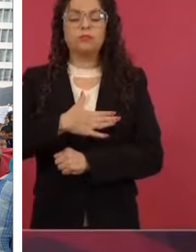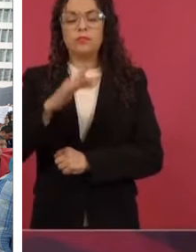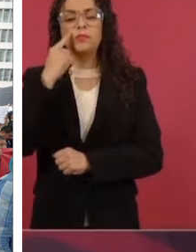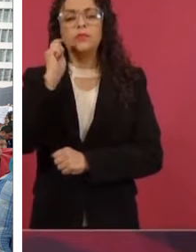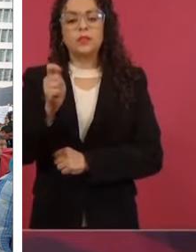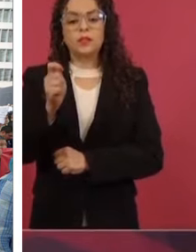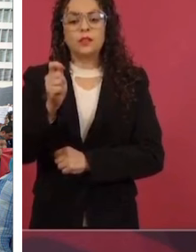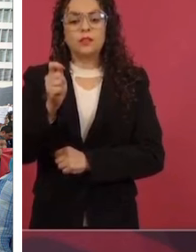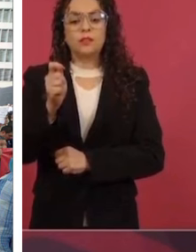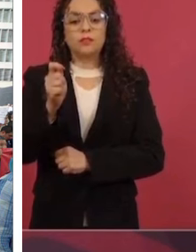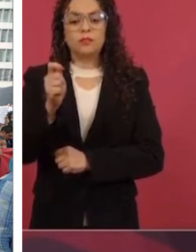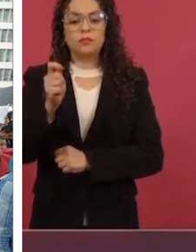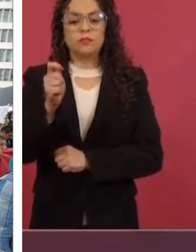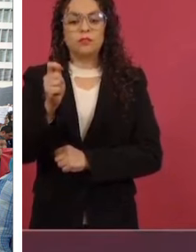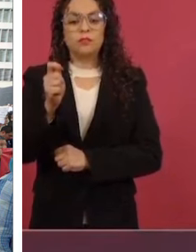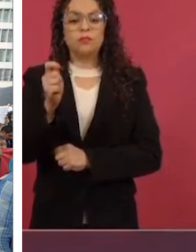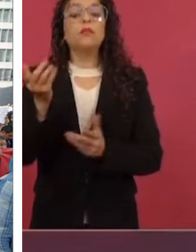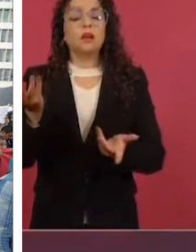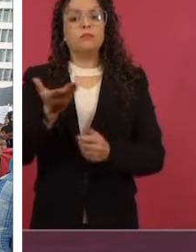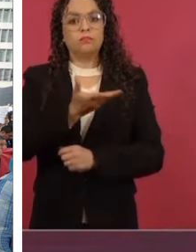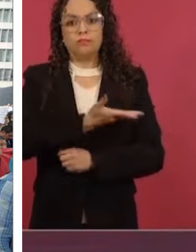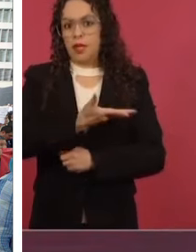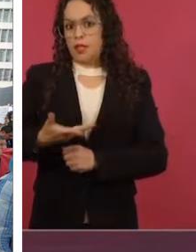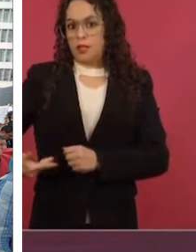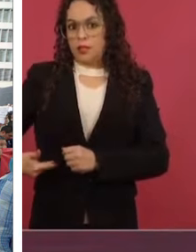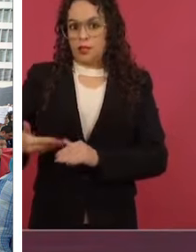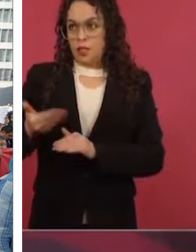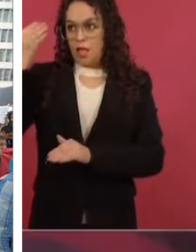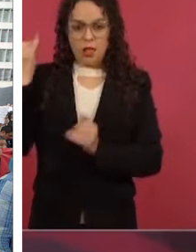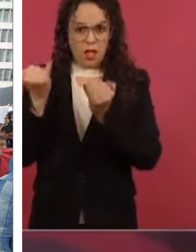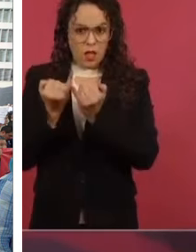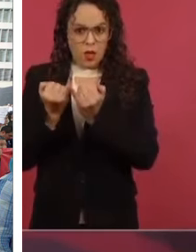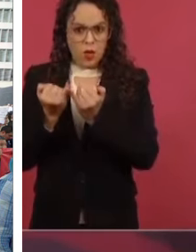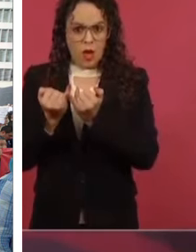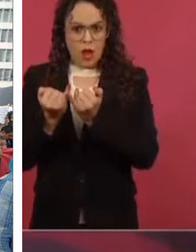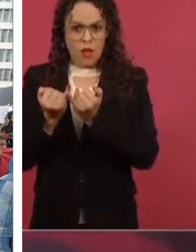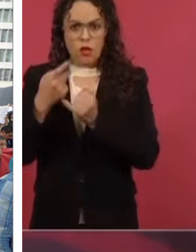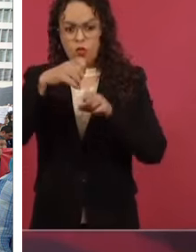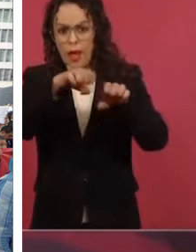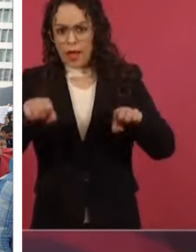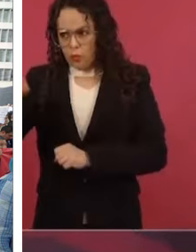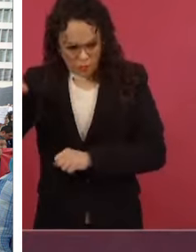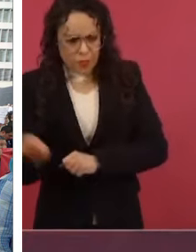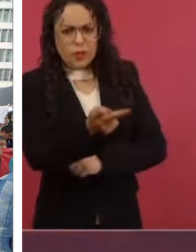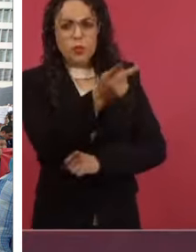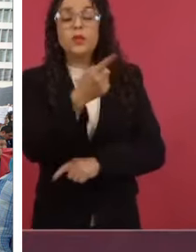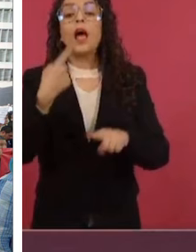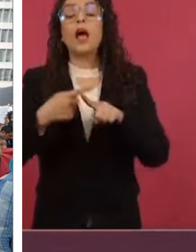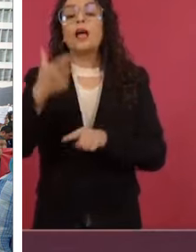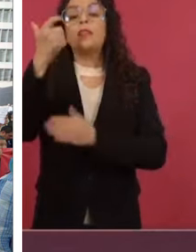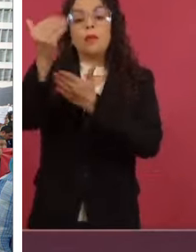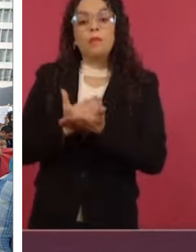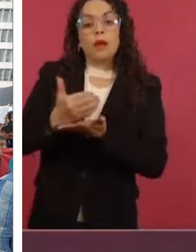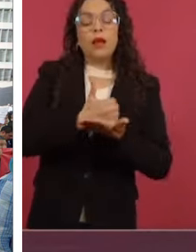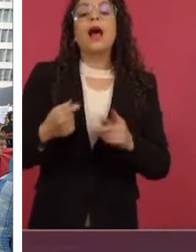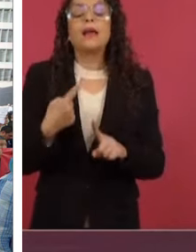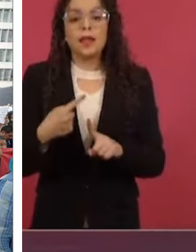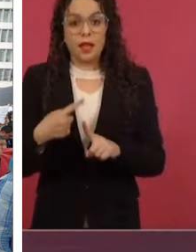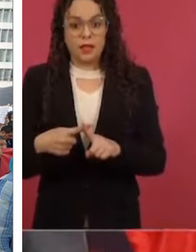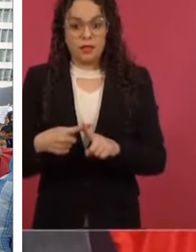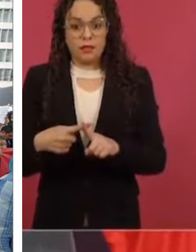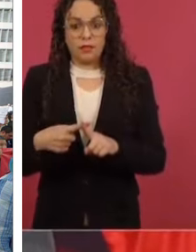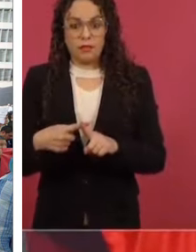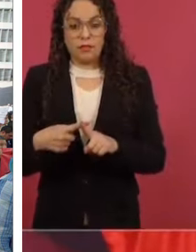se hizo en el Poder Ejecutivo. Que le pregunten a los trabajadores del Poder Ejecutivo a quién se les redujo el sueldo, a quién se les